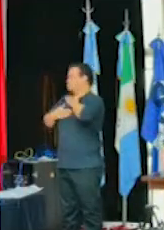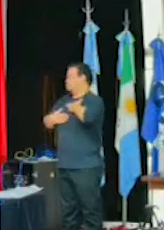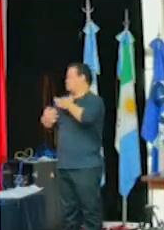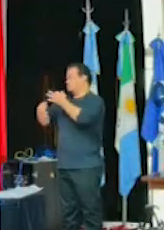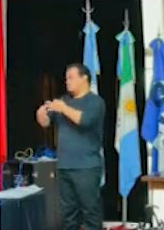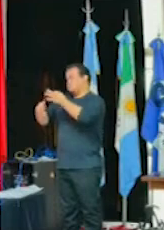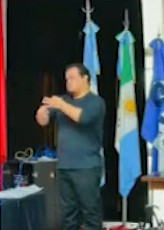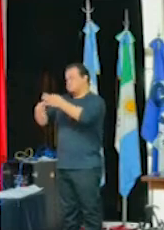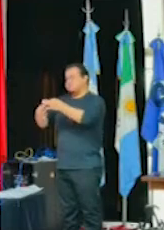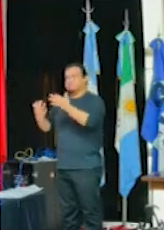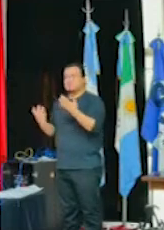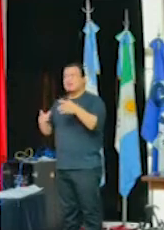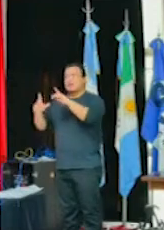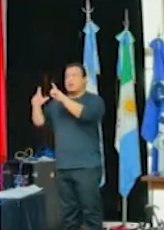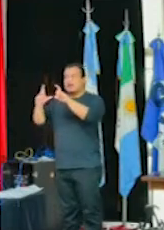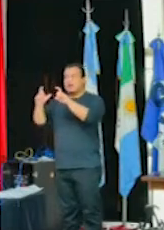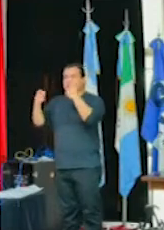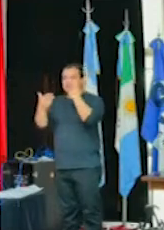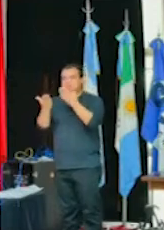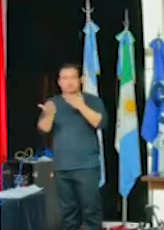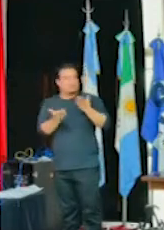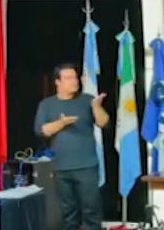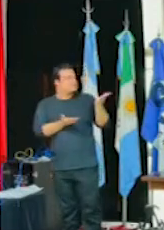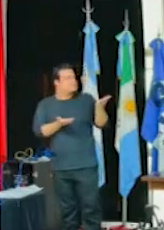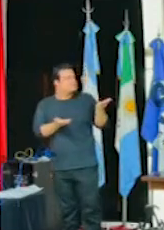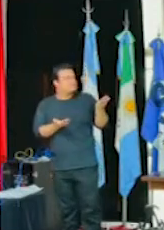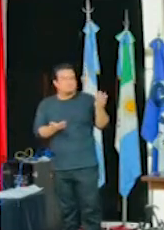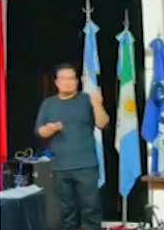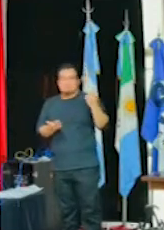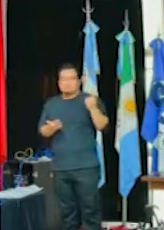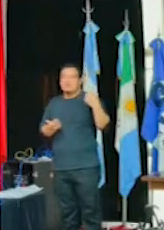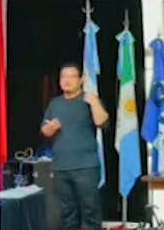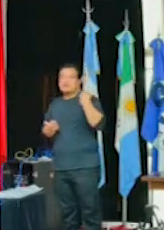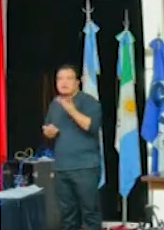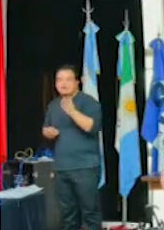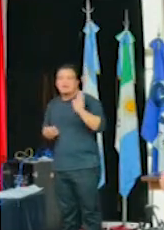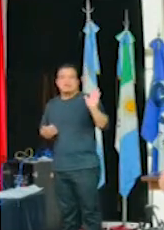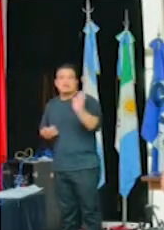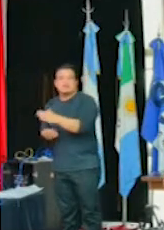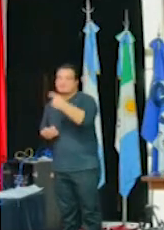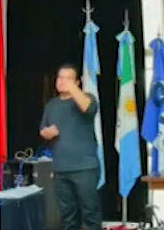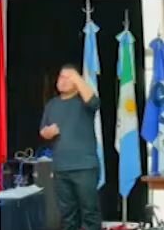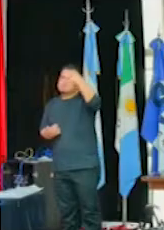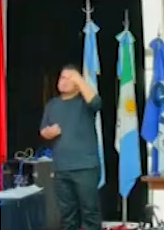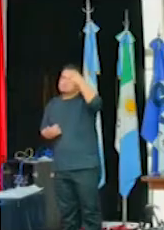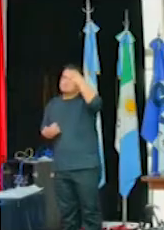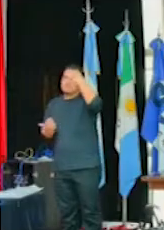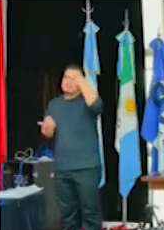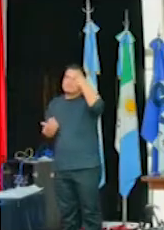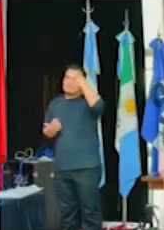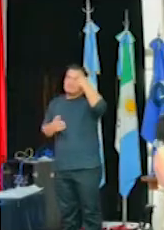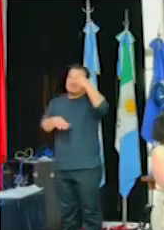¿no? Y un poco eso es quizás la idea general que uno se hace de qué es una